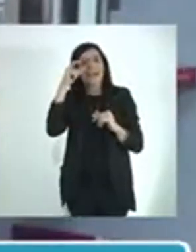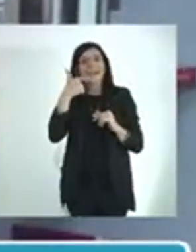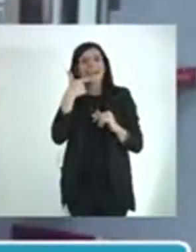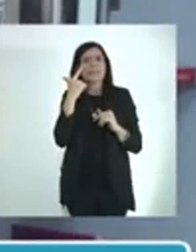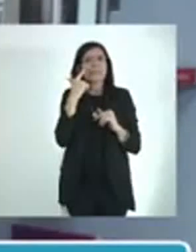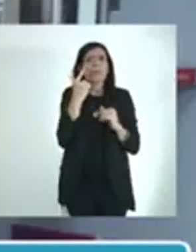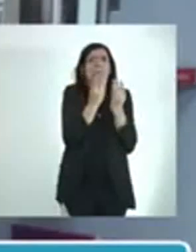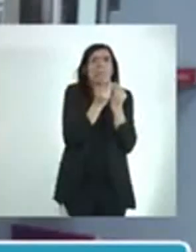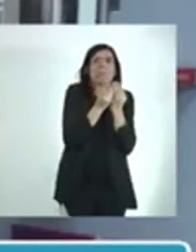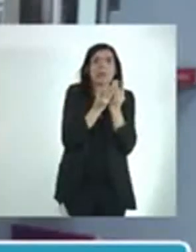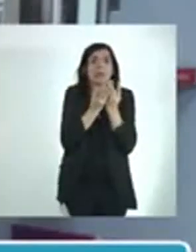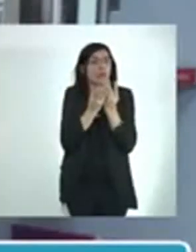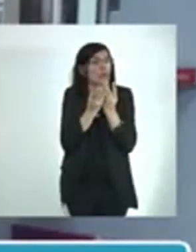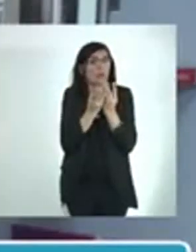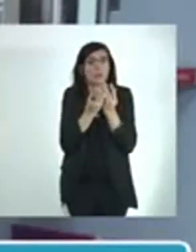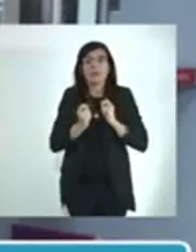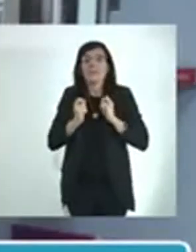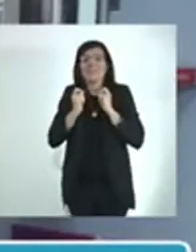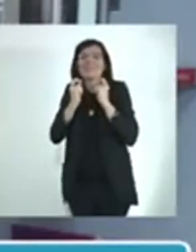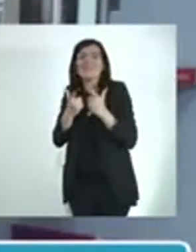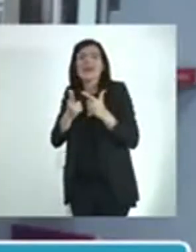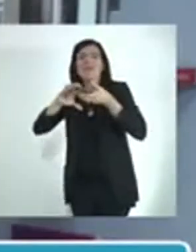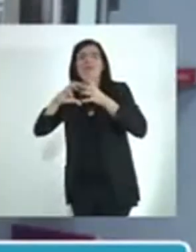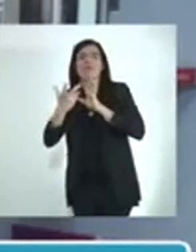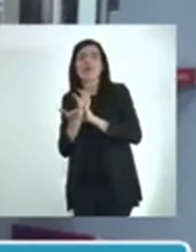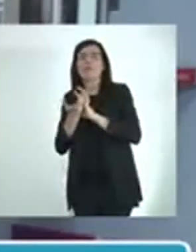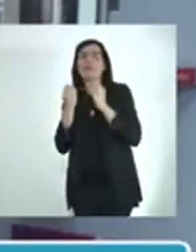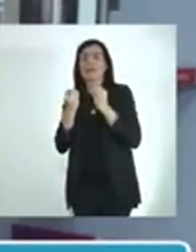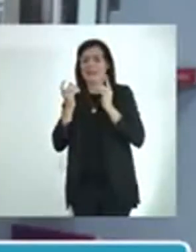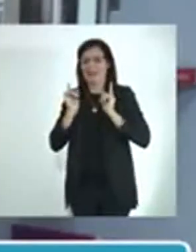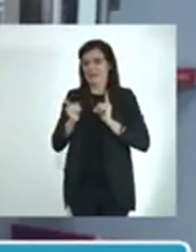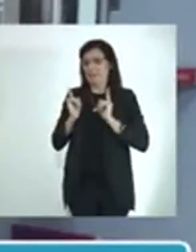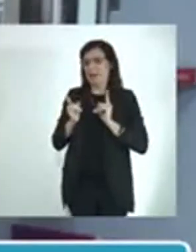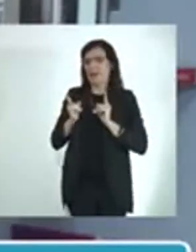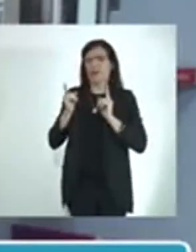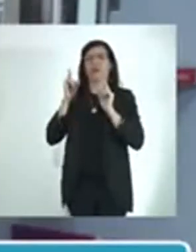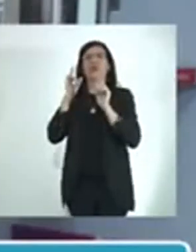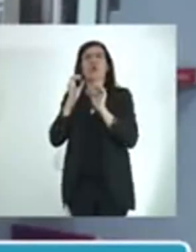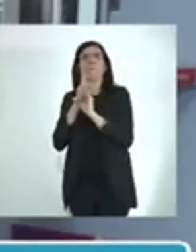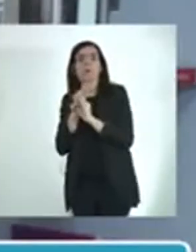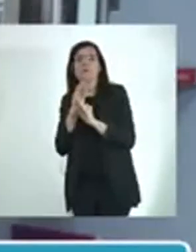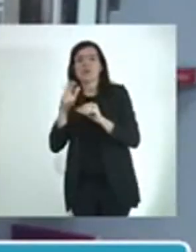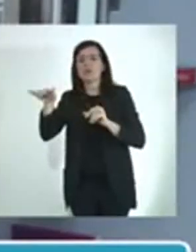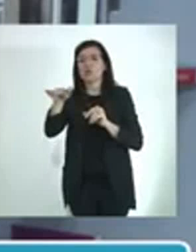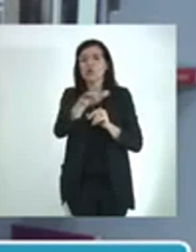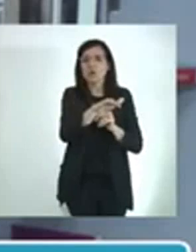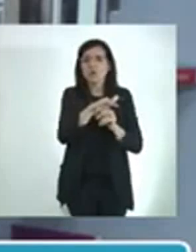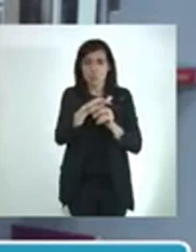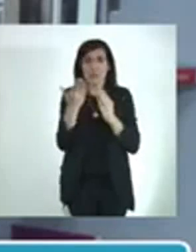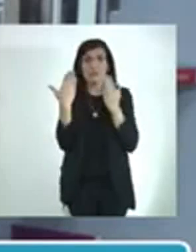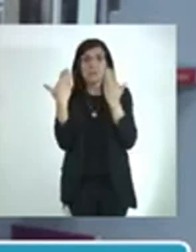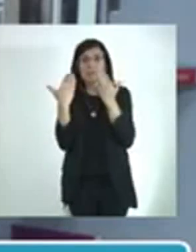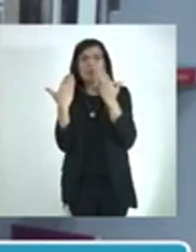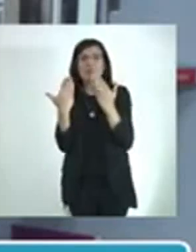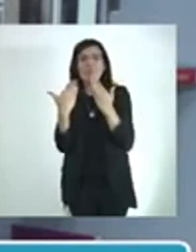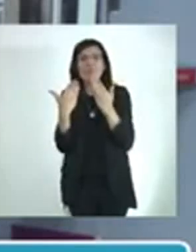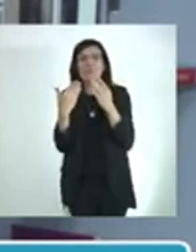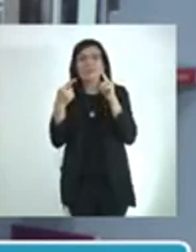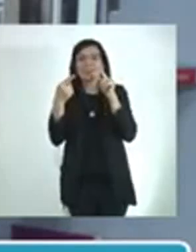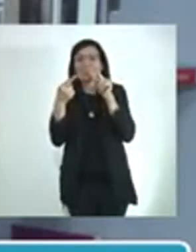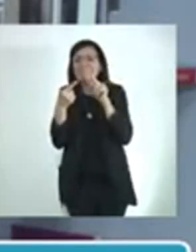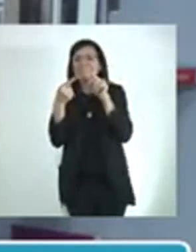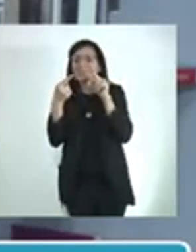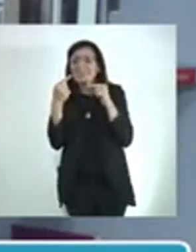que docentes y estudiantes puedan entablar otro vínculo en este proceso de enseñanza y de aprendizaje. Está enmarcada